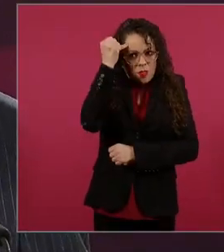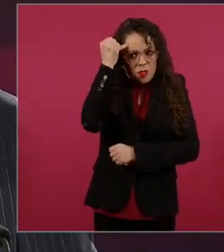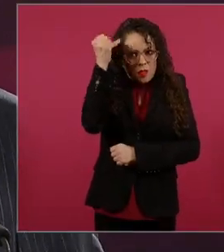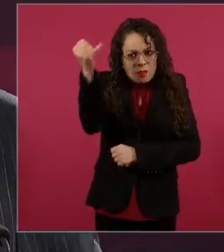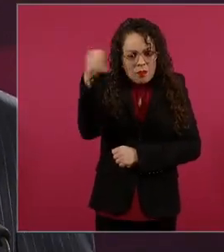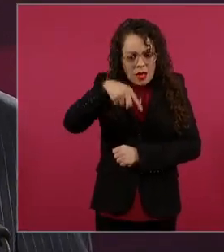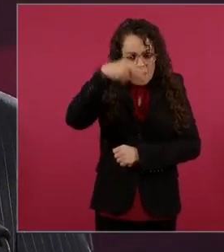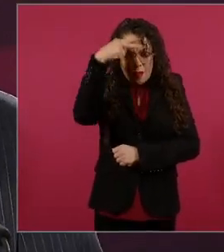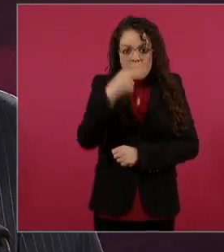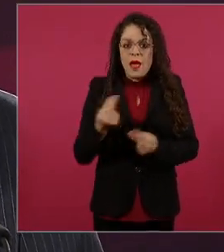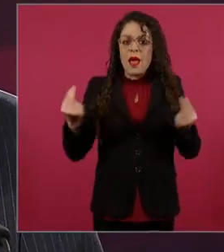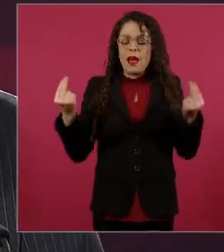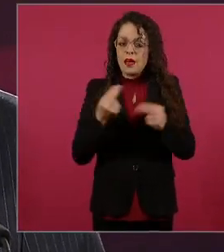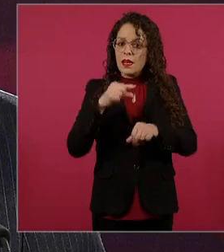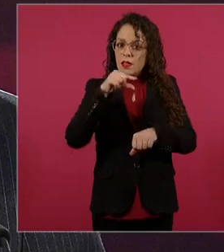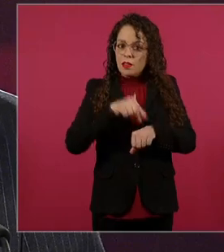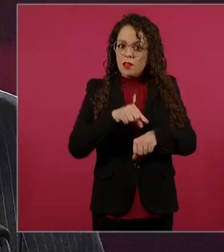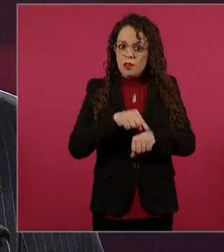necesita